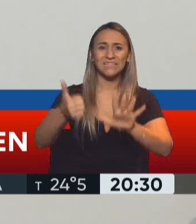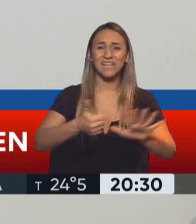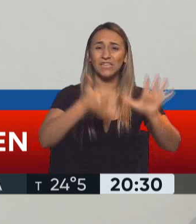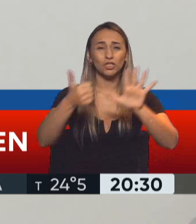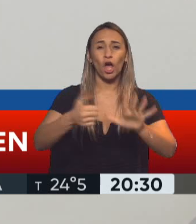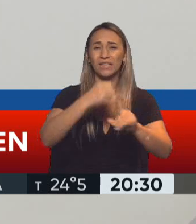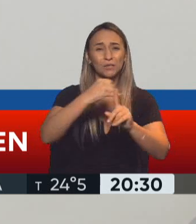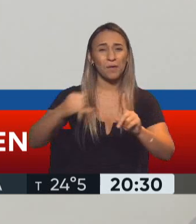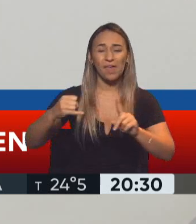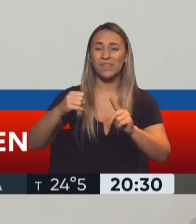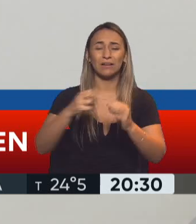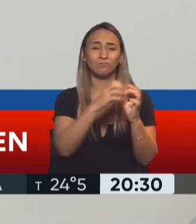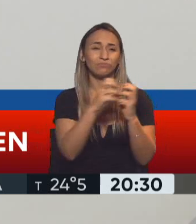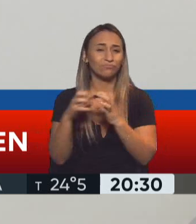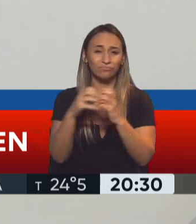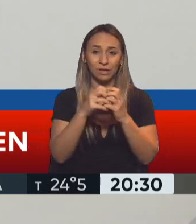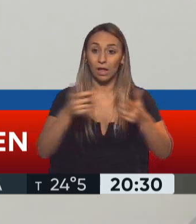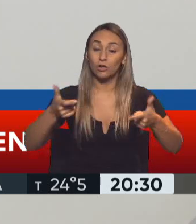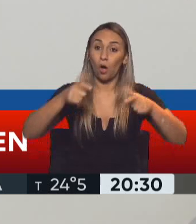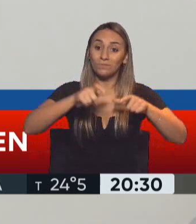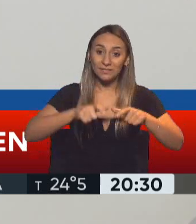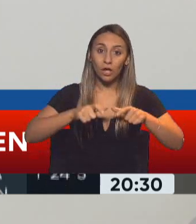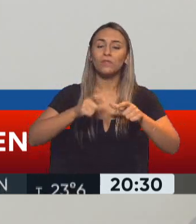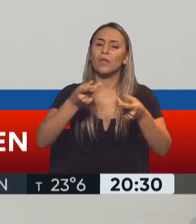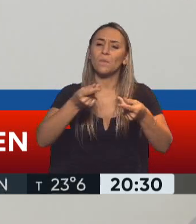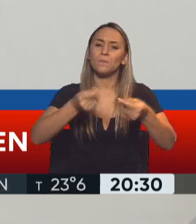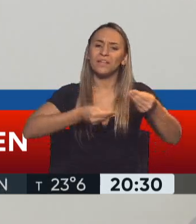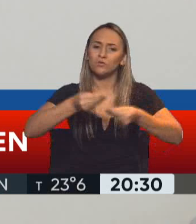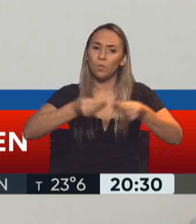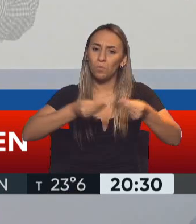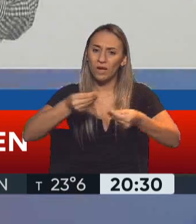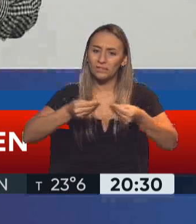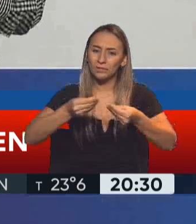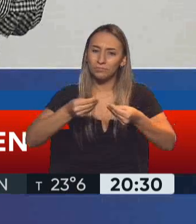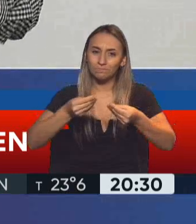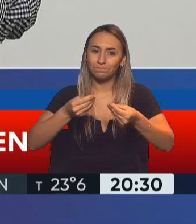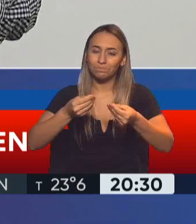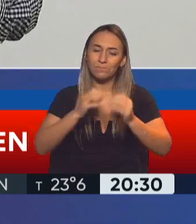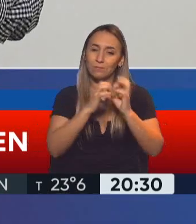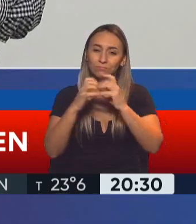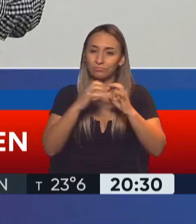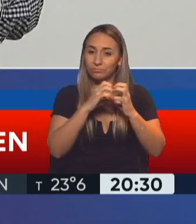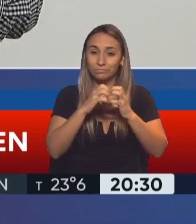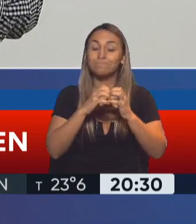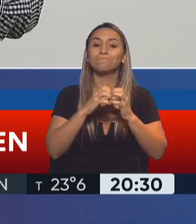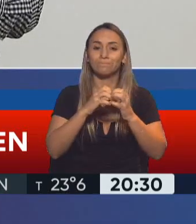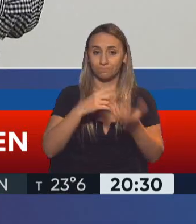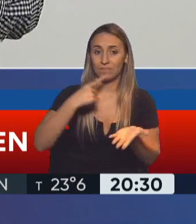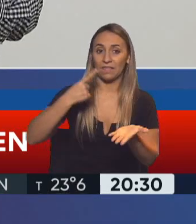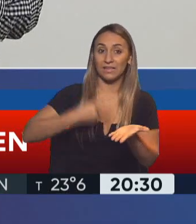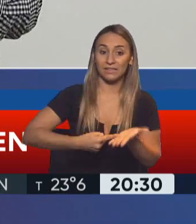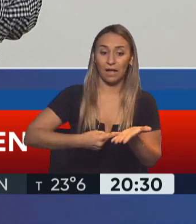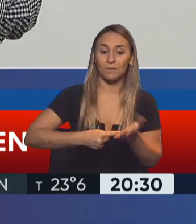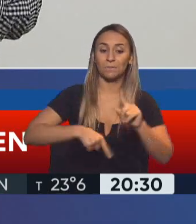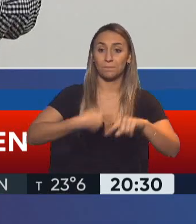media de discusión en la comisión de presupuesto y hacienda para que finalmente salga el dictamen para